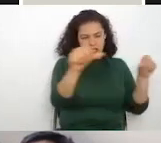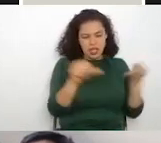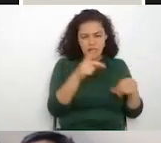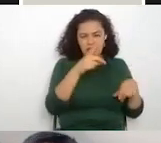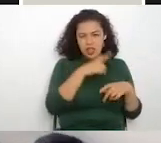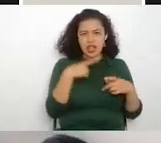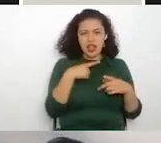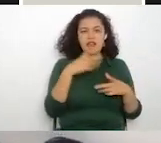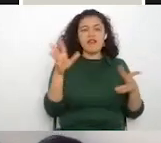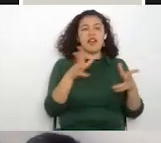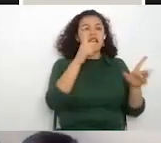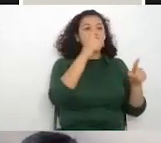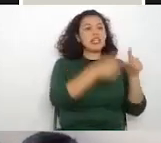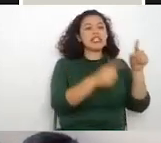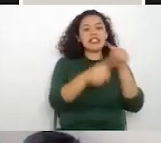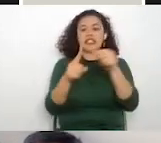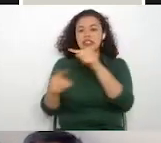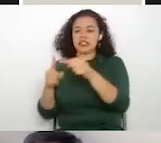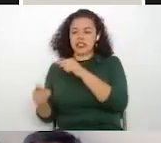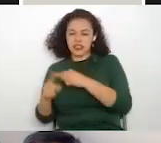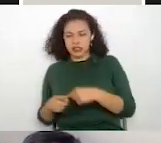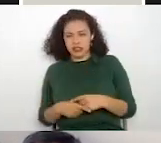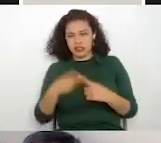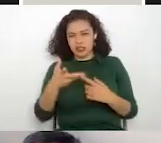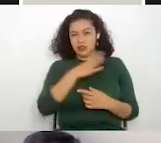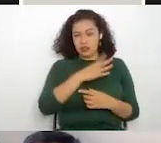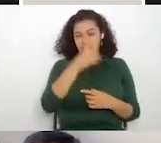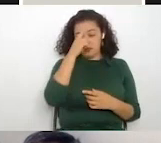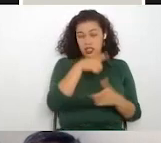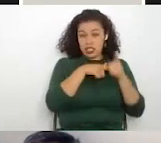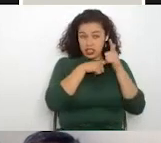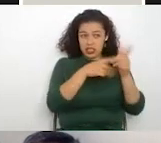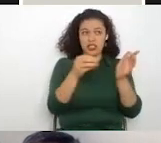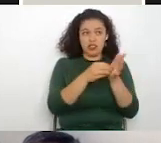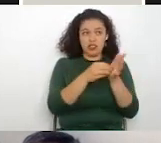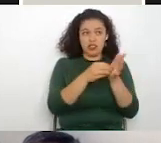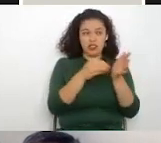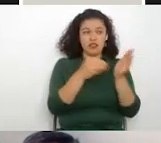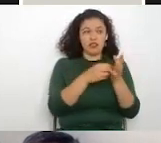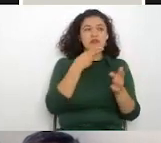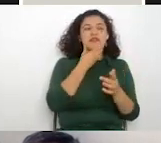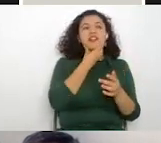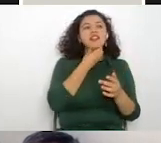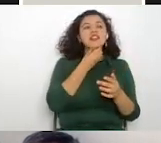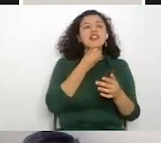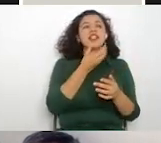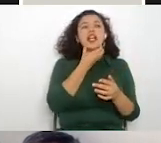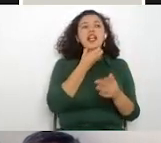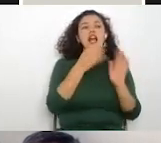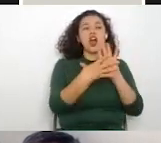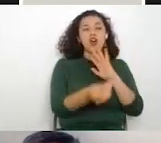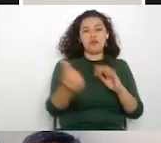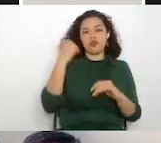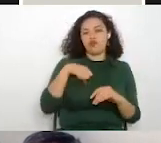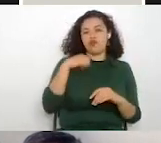tendrían que retirar. No es conveniente que se mantengan las copias obsoletas en las áreas de